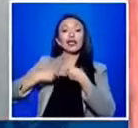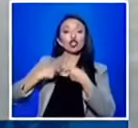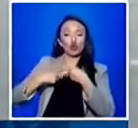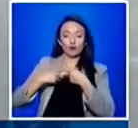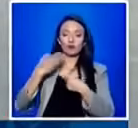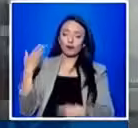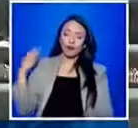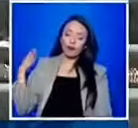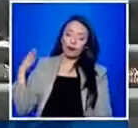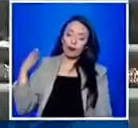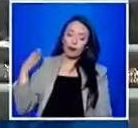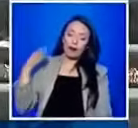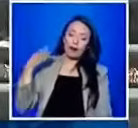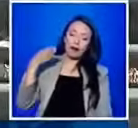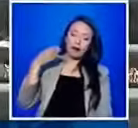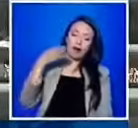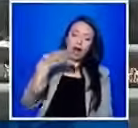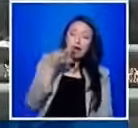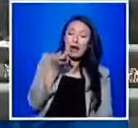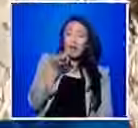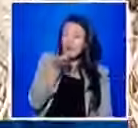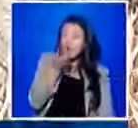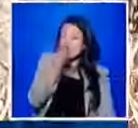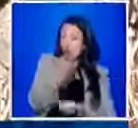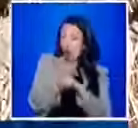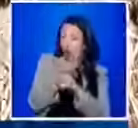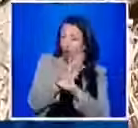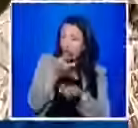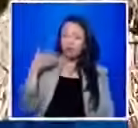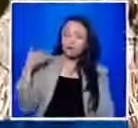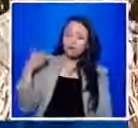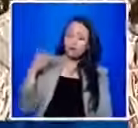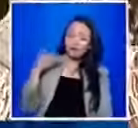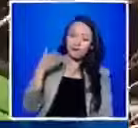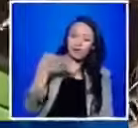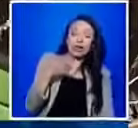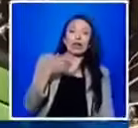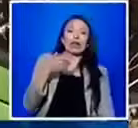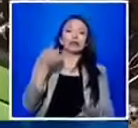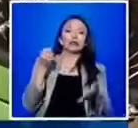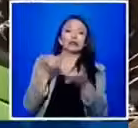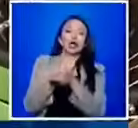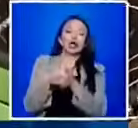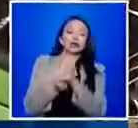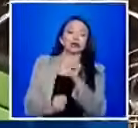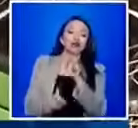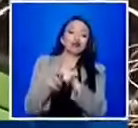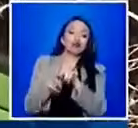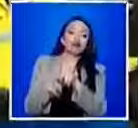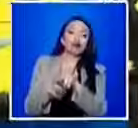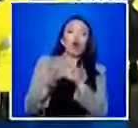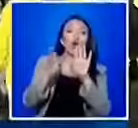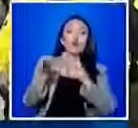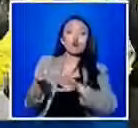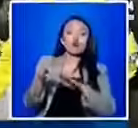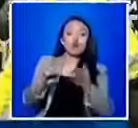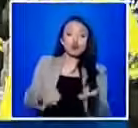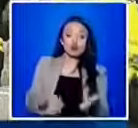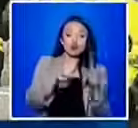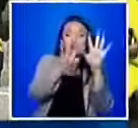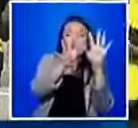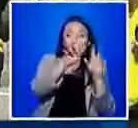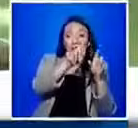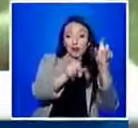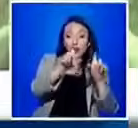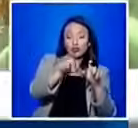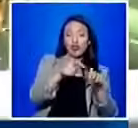45 minutos para llegar, ocurrió el accidente de tránsito. 9 personas fallecieron, entre ellas un